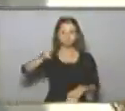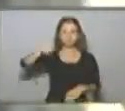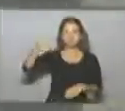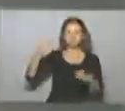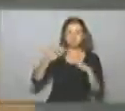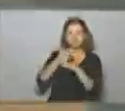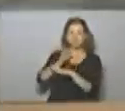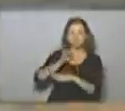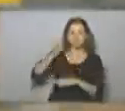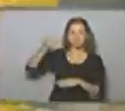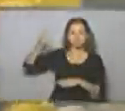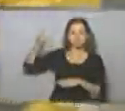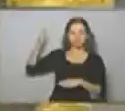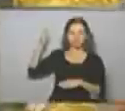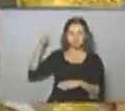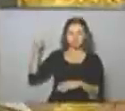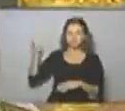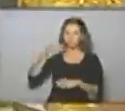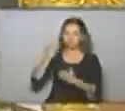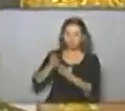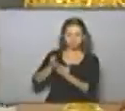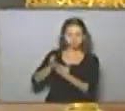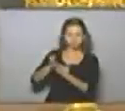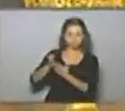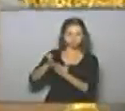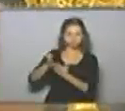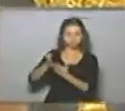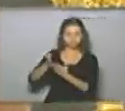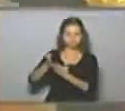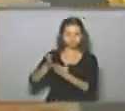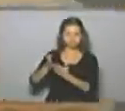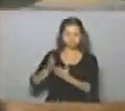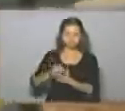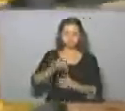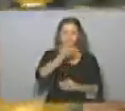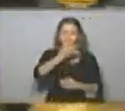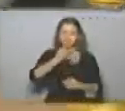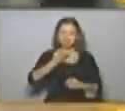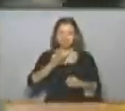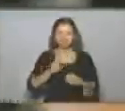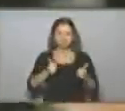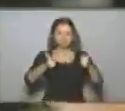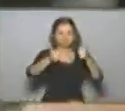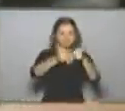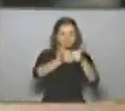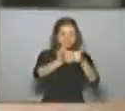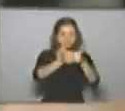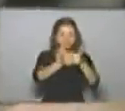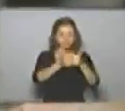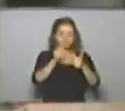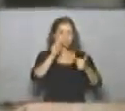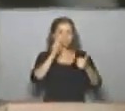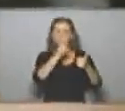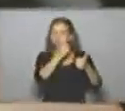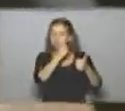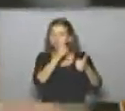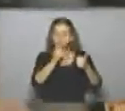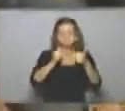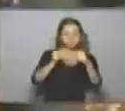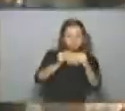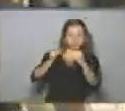pacem. Bueno, el saludo de la paz y ahora, entre los miles y ahora miles se da de fieles. El saludo de la paz con